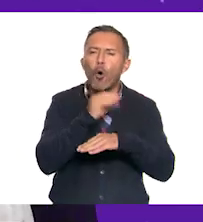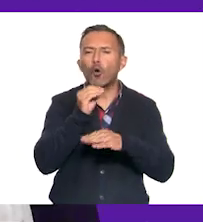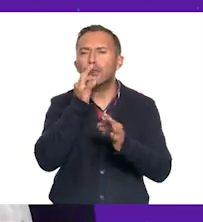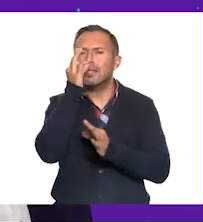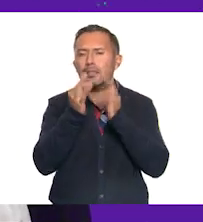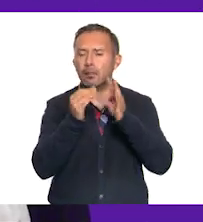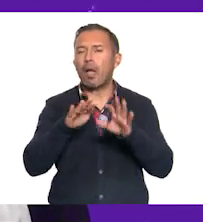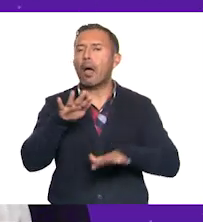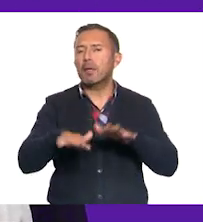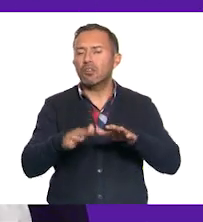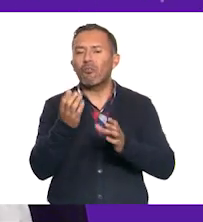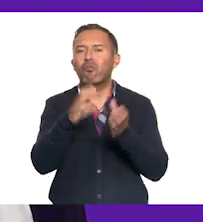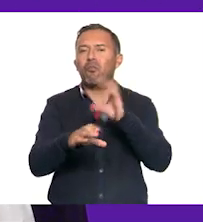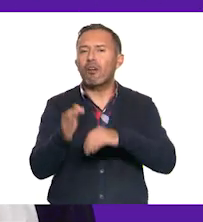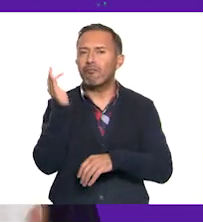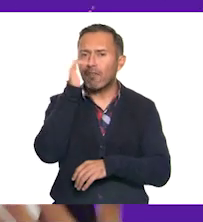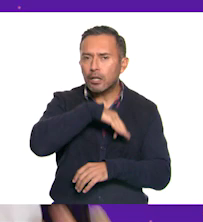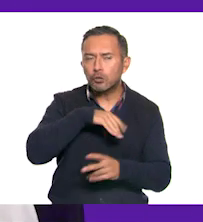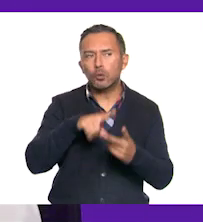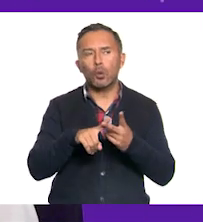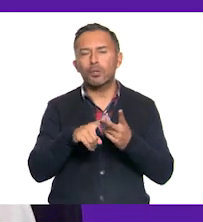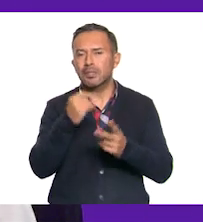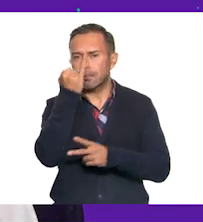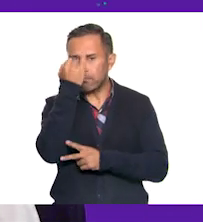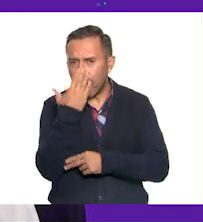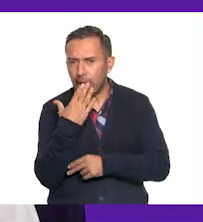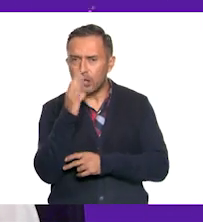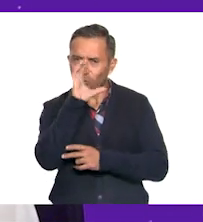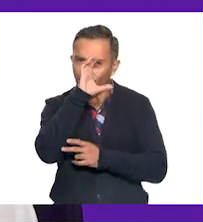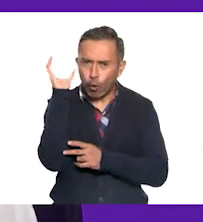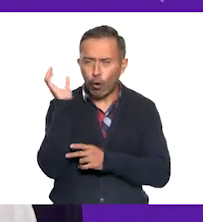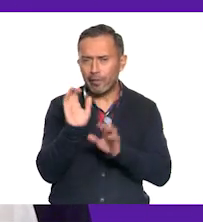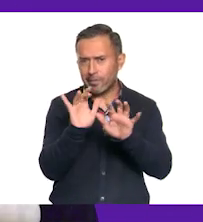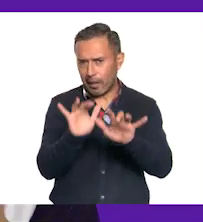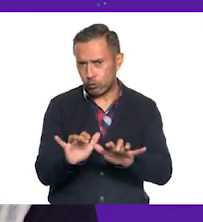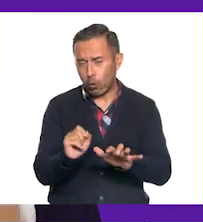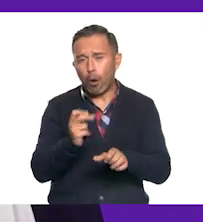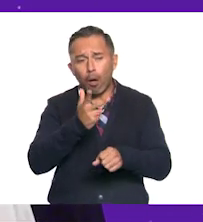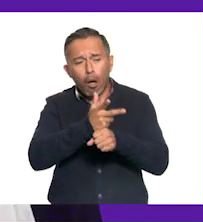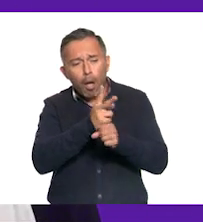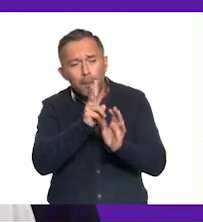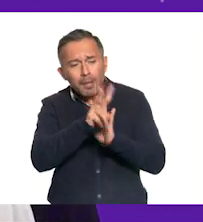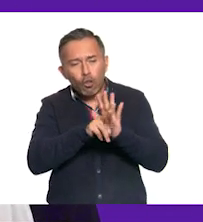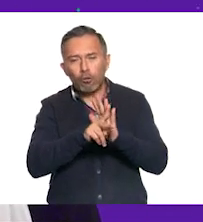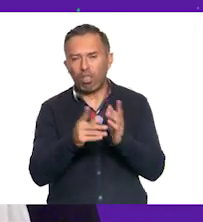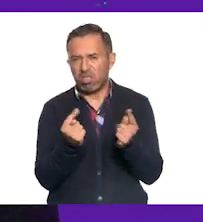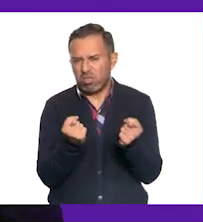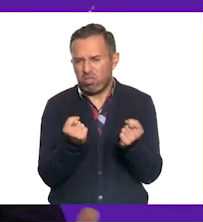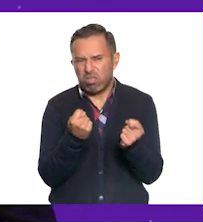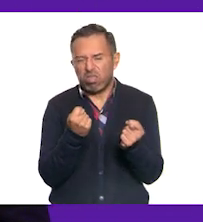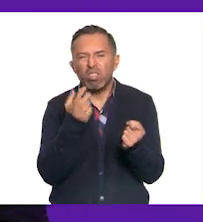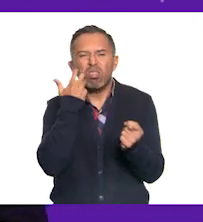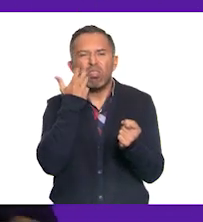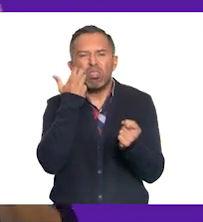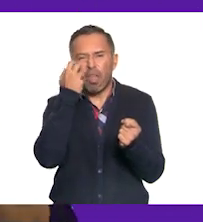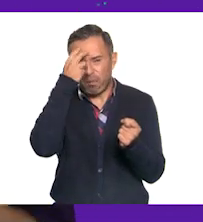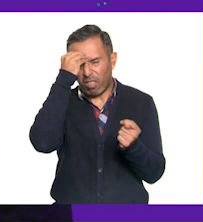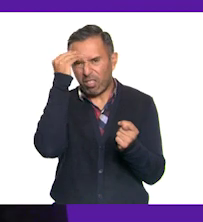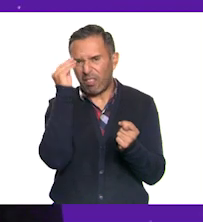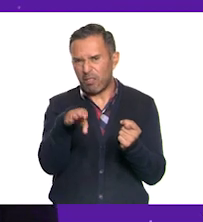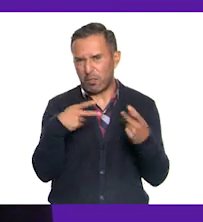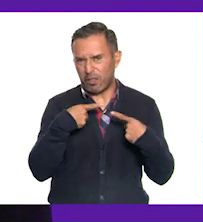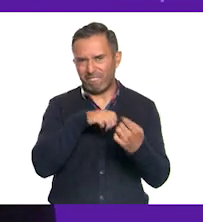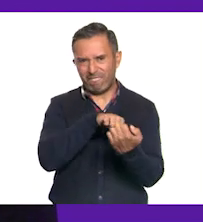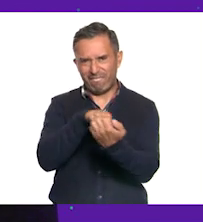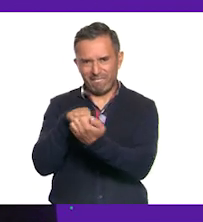falsos, imágenes, textos o videos que muchas veces se utilizan para engañar a la gente. Es por ello que,